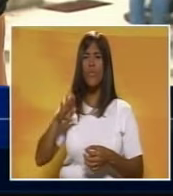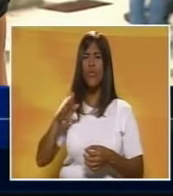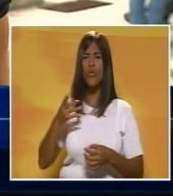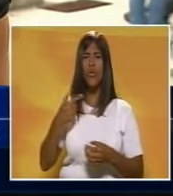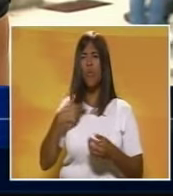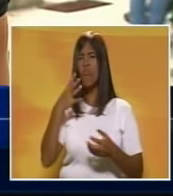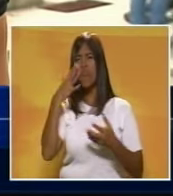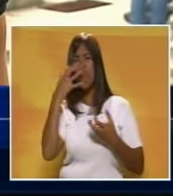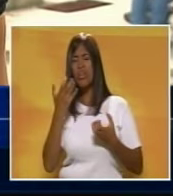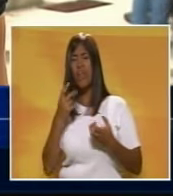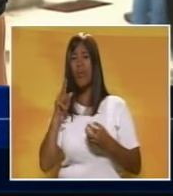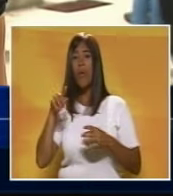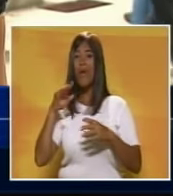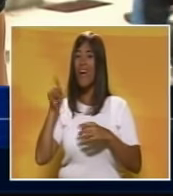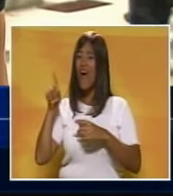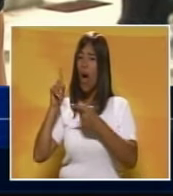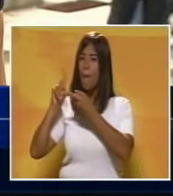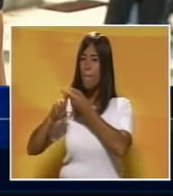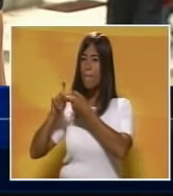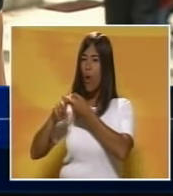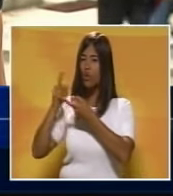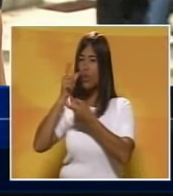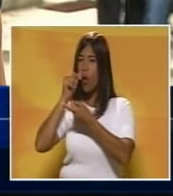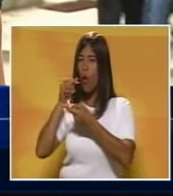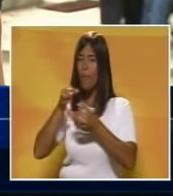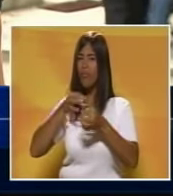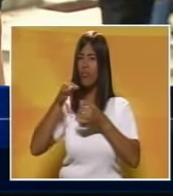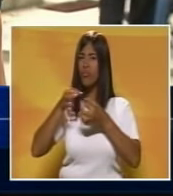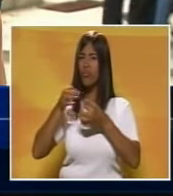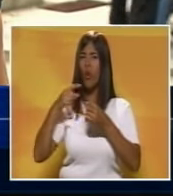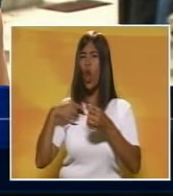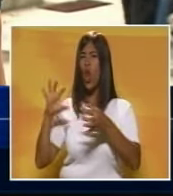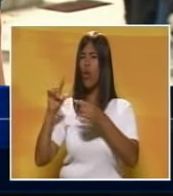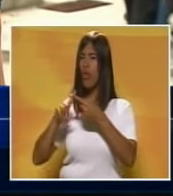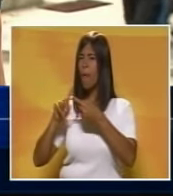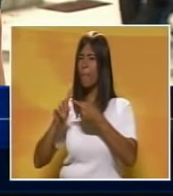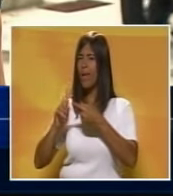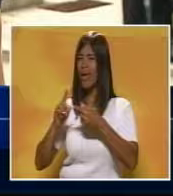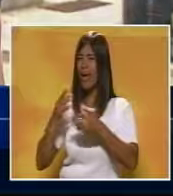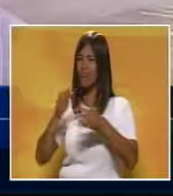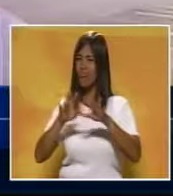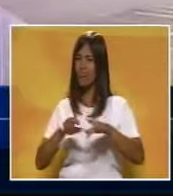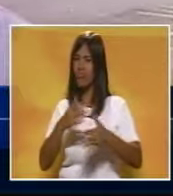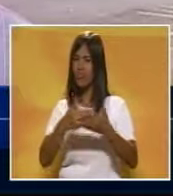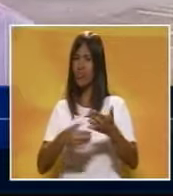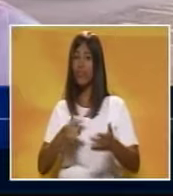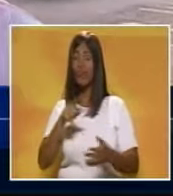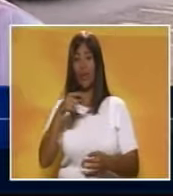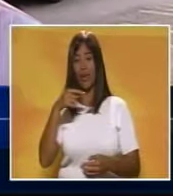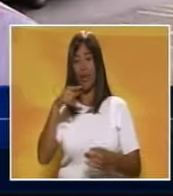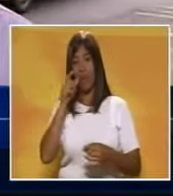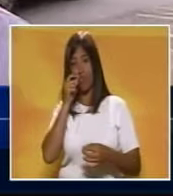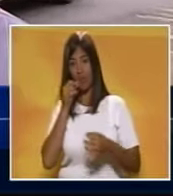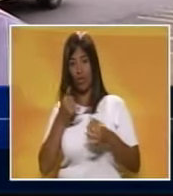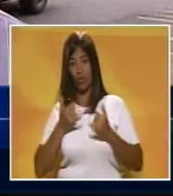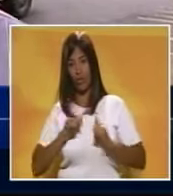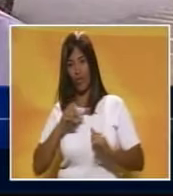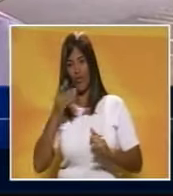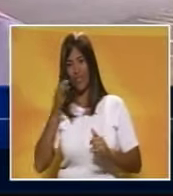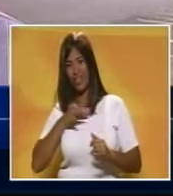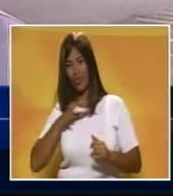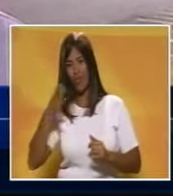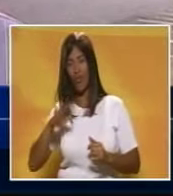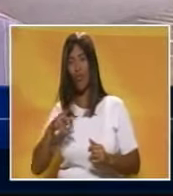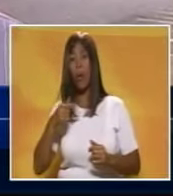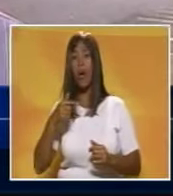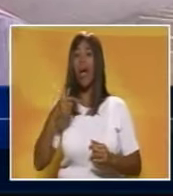con quien tenía 14 años de relación, contó una versión que no coincide con el acta de defunción. Ella cuenta, la madrastra mía, ella cuenta que